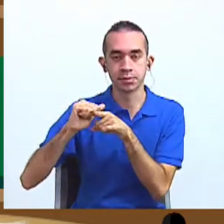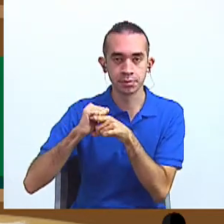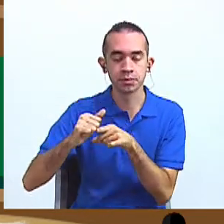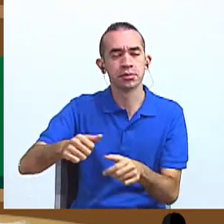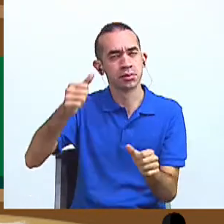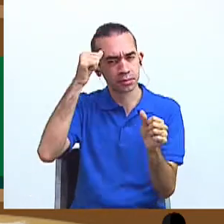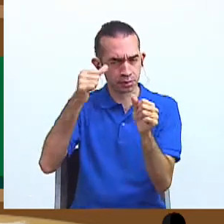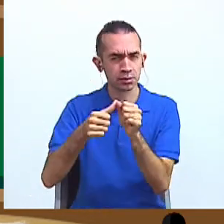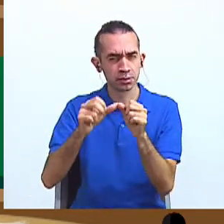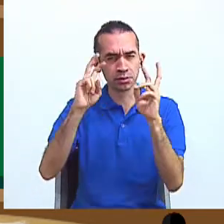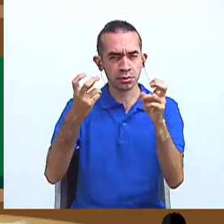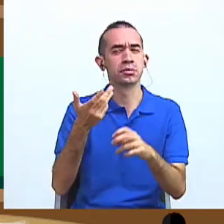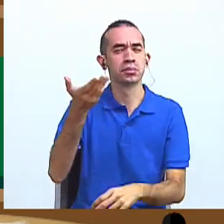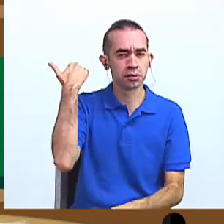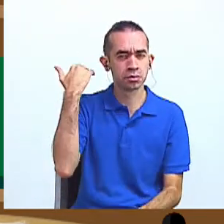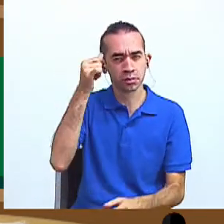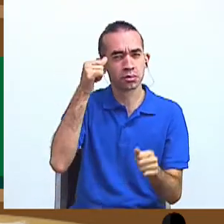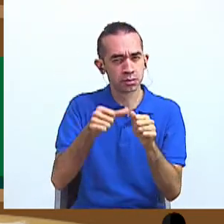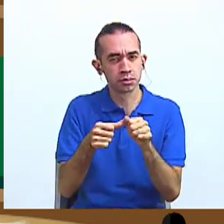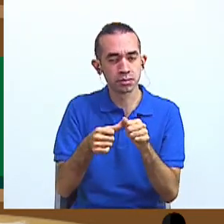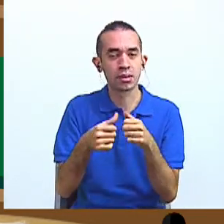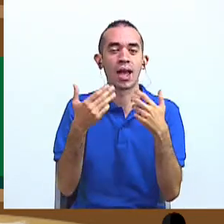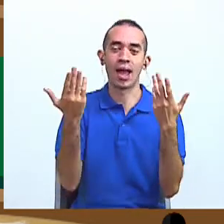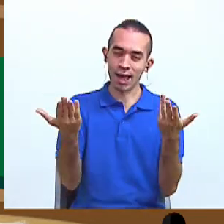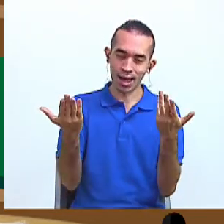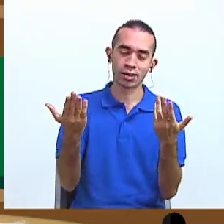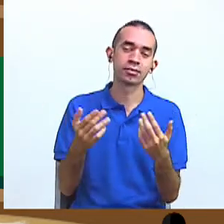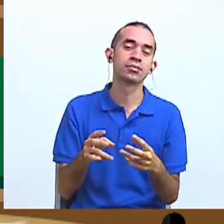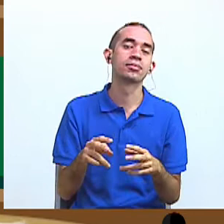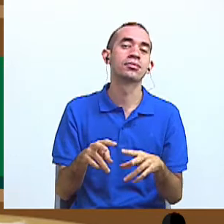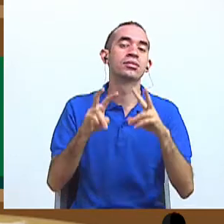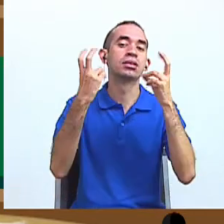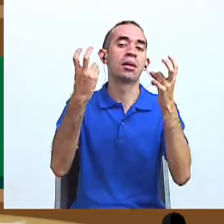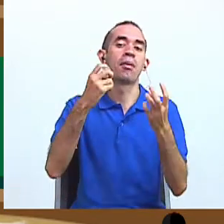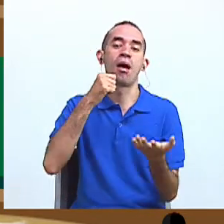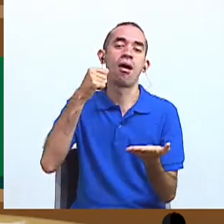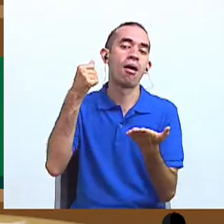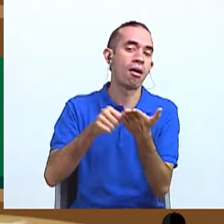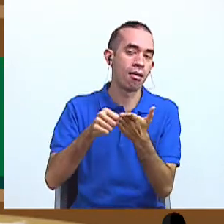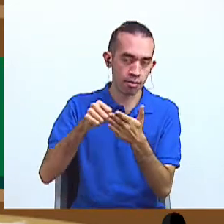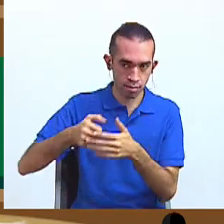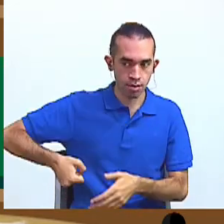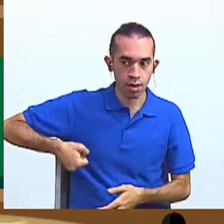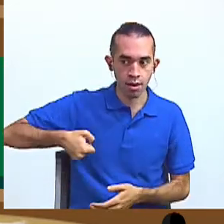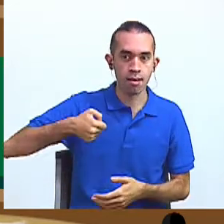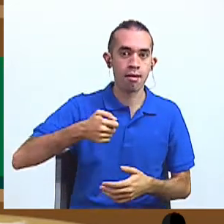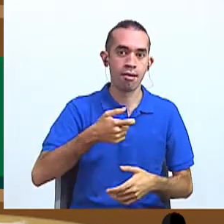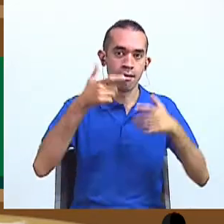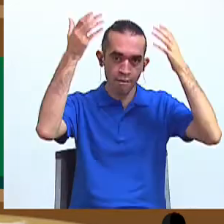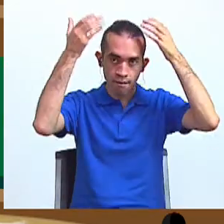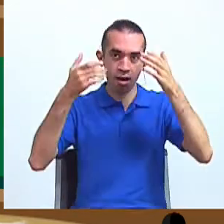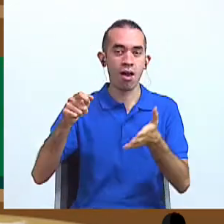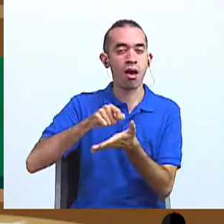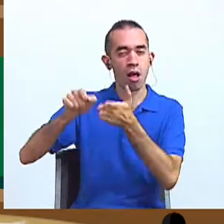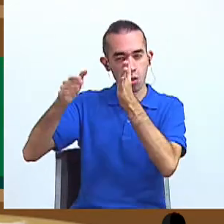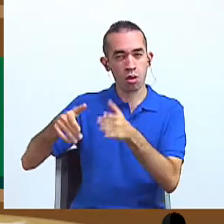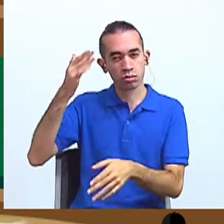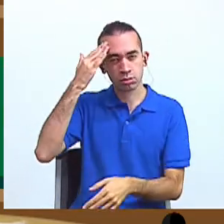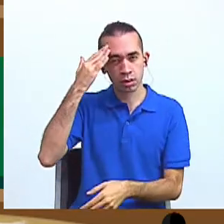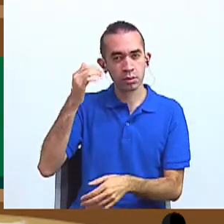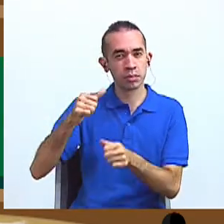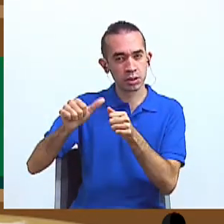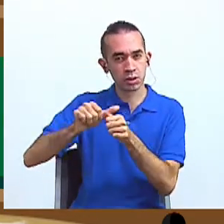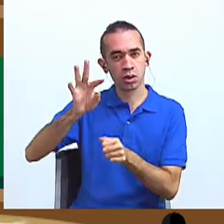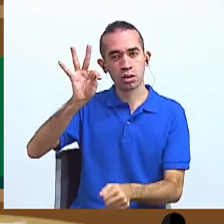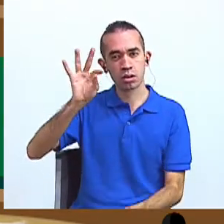acuerdan de qué hablamos? Sí, hablamos sobre el cartero del rey y su autor, Tagore. ¿Recuerdan? Tuvimos